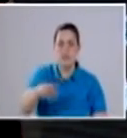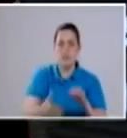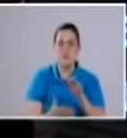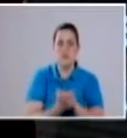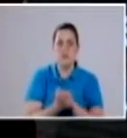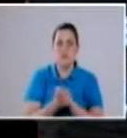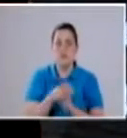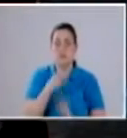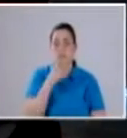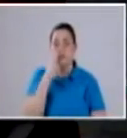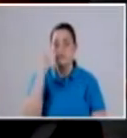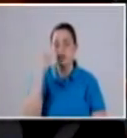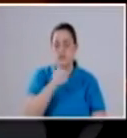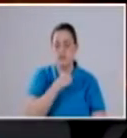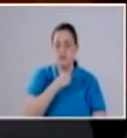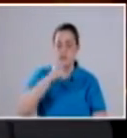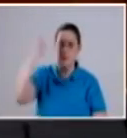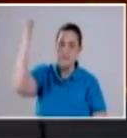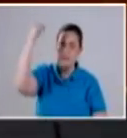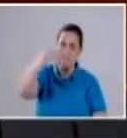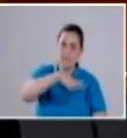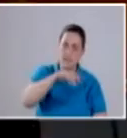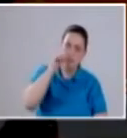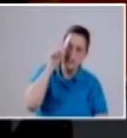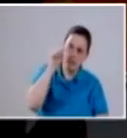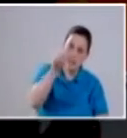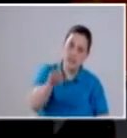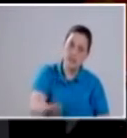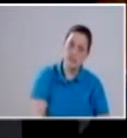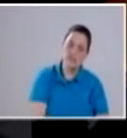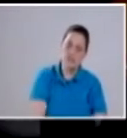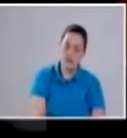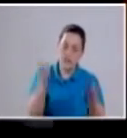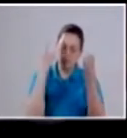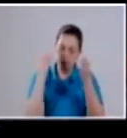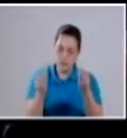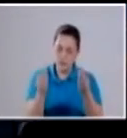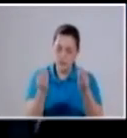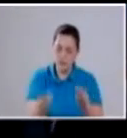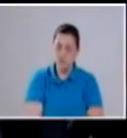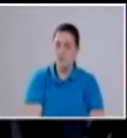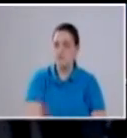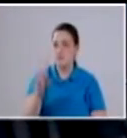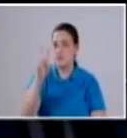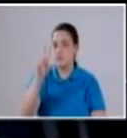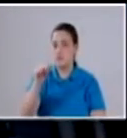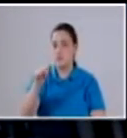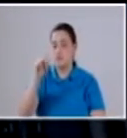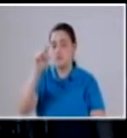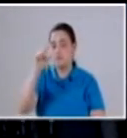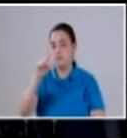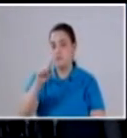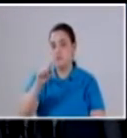Dios te quiere bendecir. Mucho. No poco, mucho.